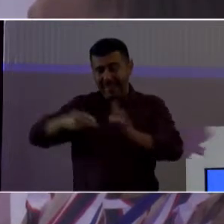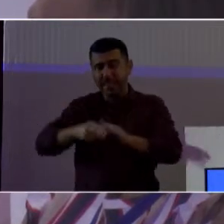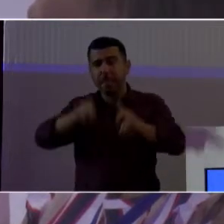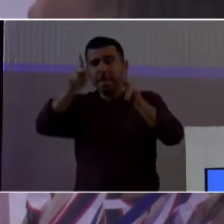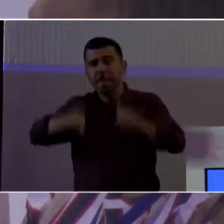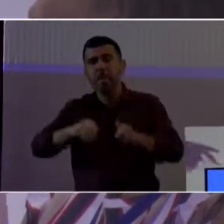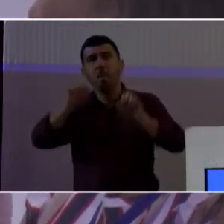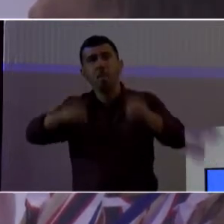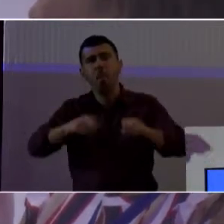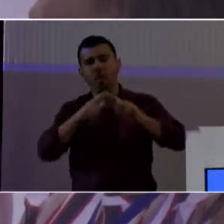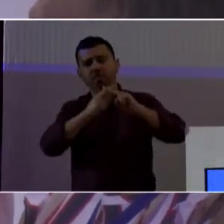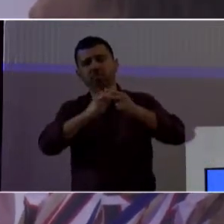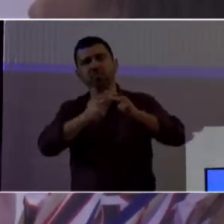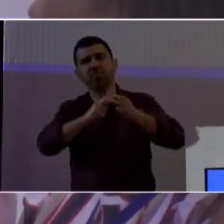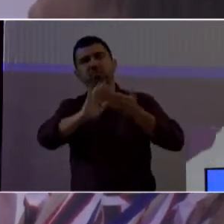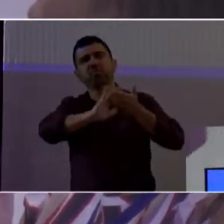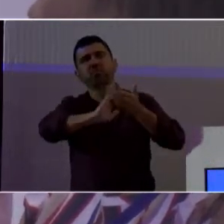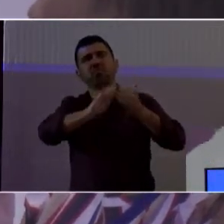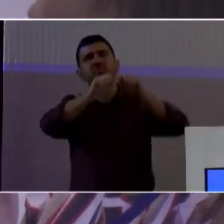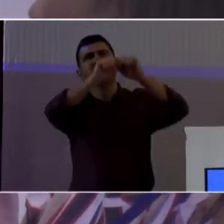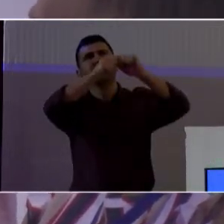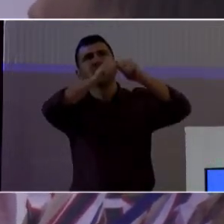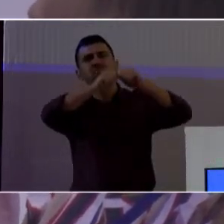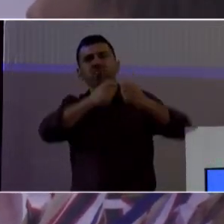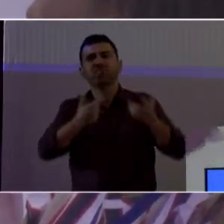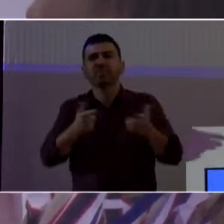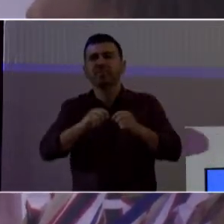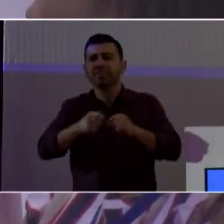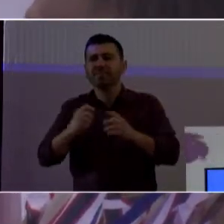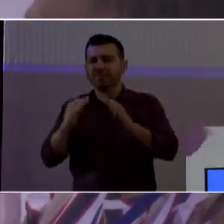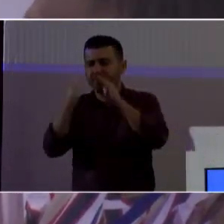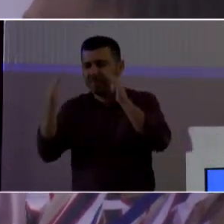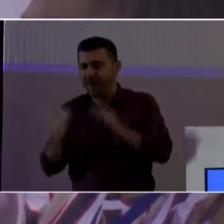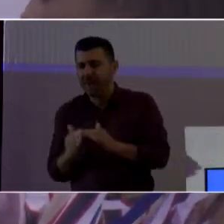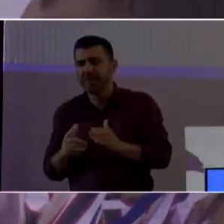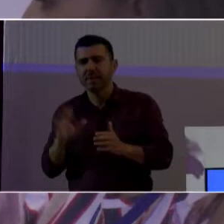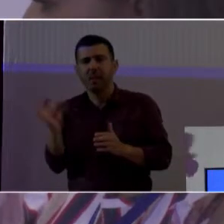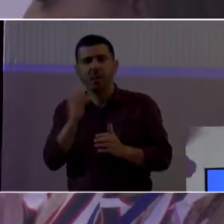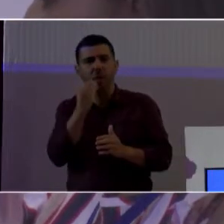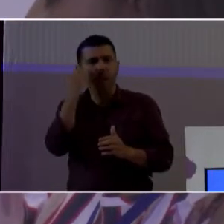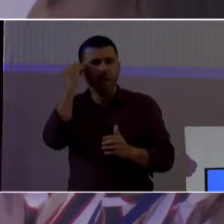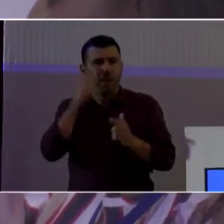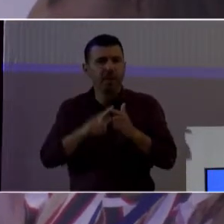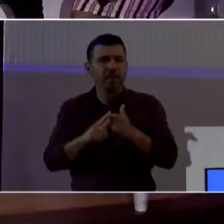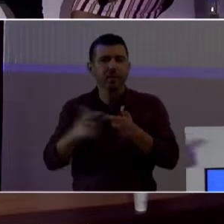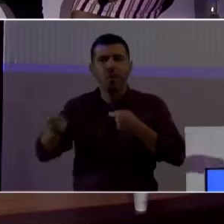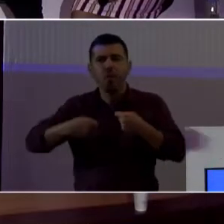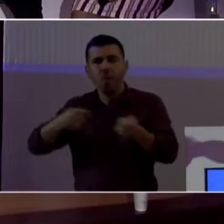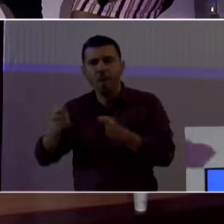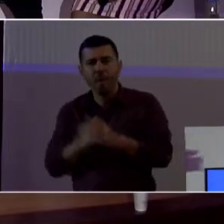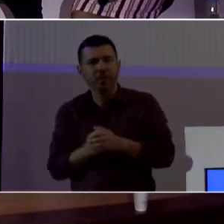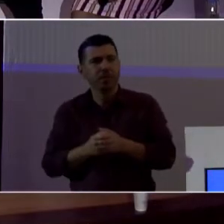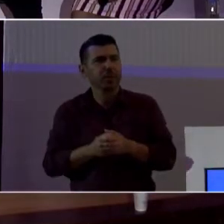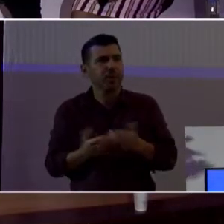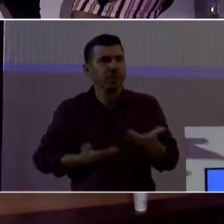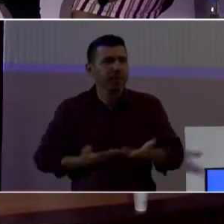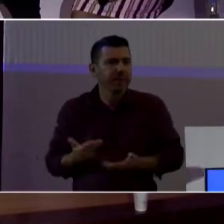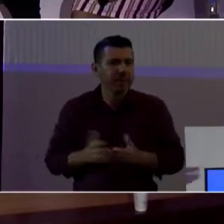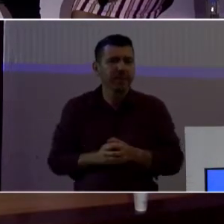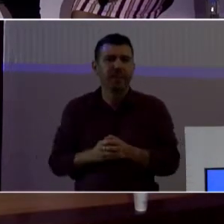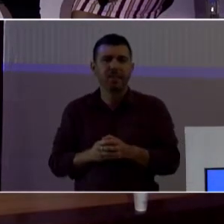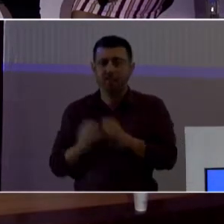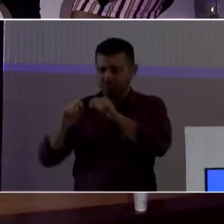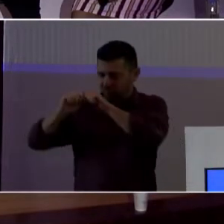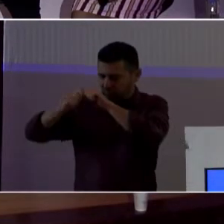tensión, por ejemplo, en los hogares, en los comercios, que es una actividad muy demandada. Entonces, en este momento